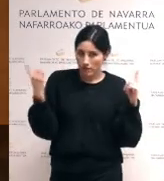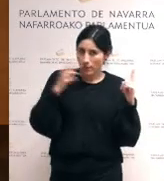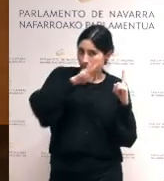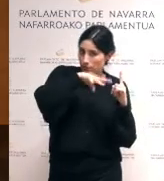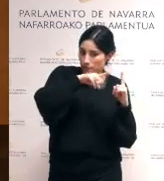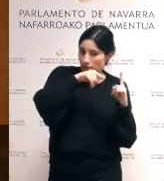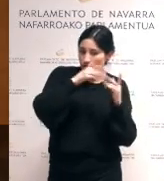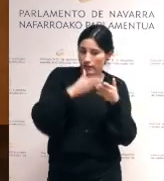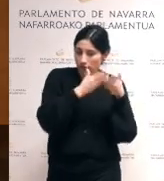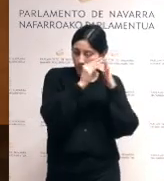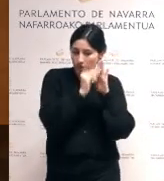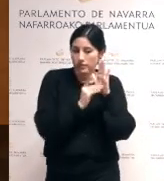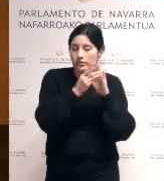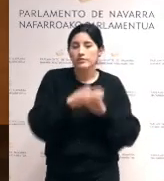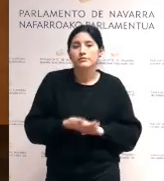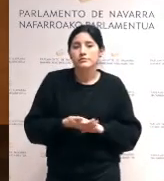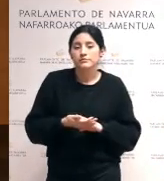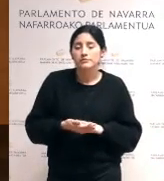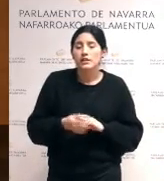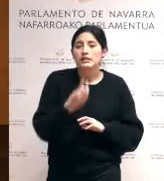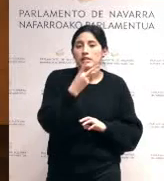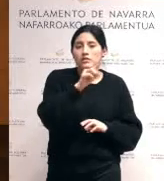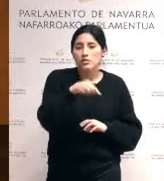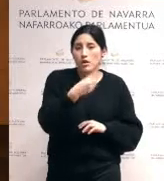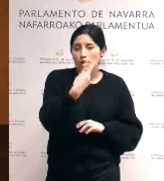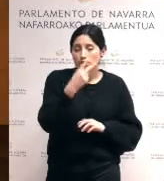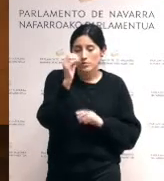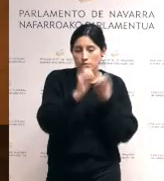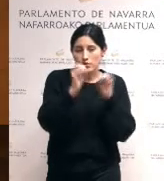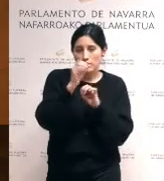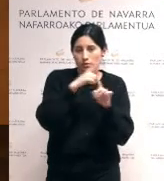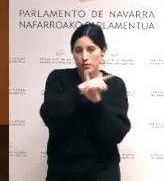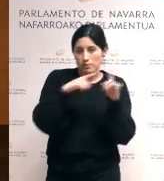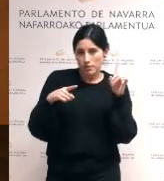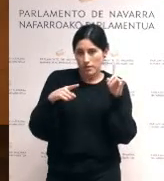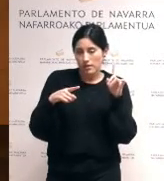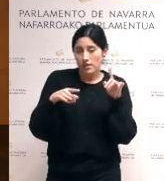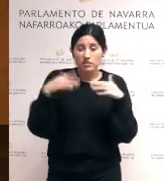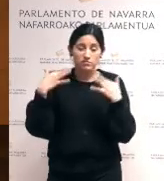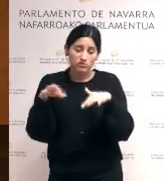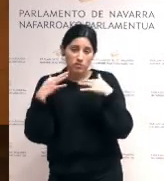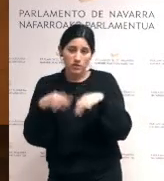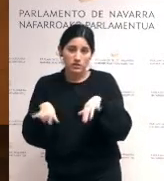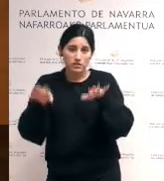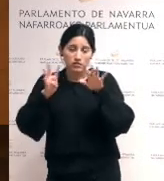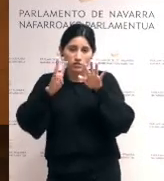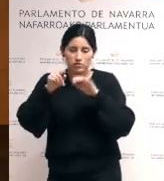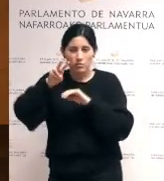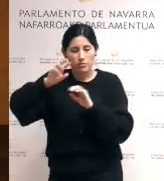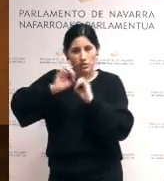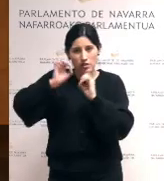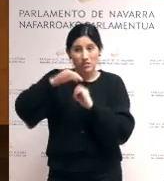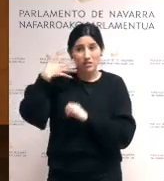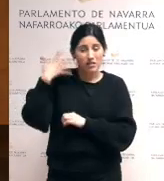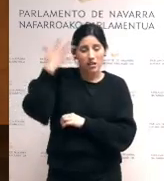en España de media el 3,2%, la convencional el 0,9%. En Navarra, la criminalidad sube